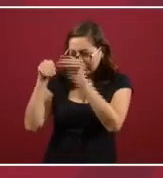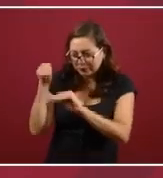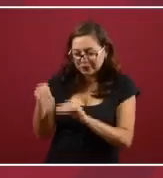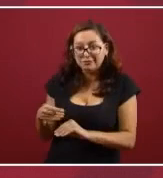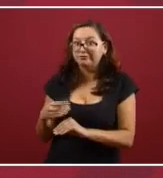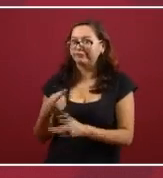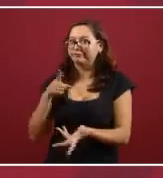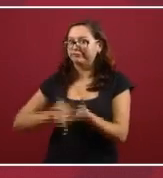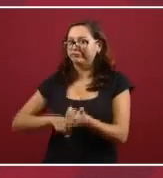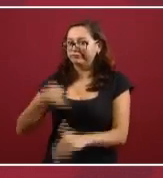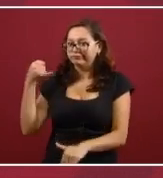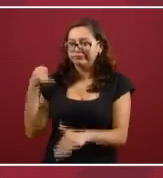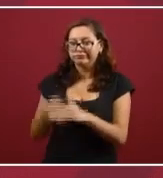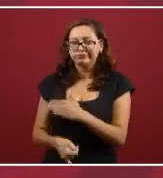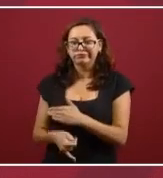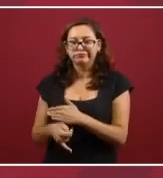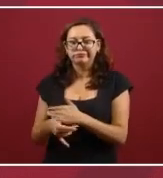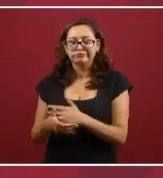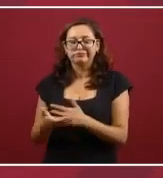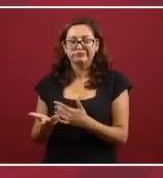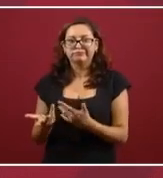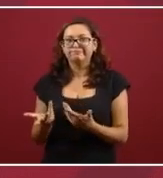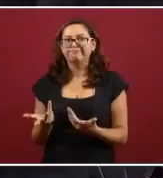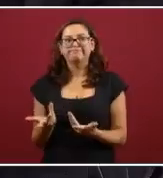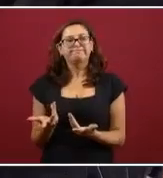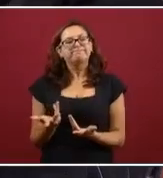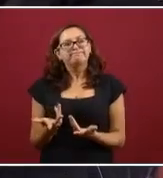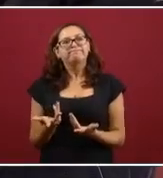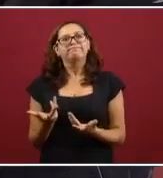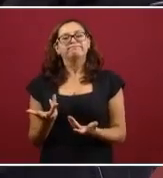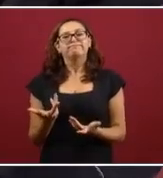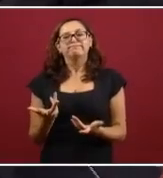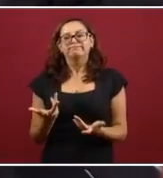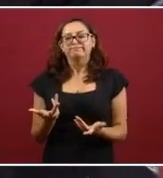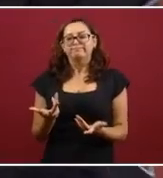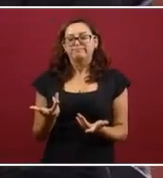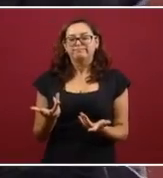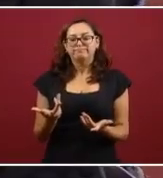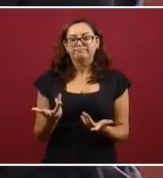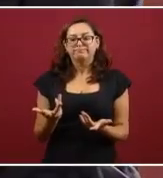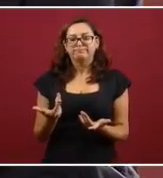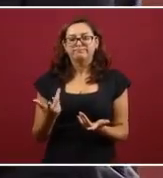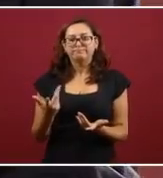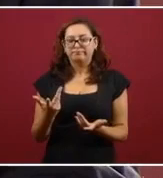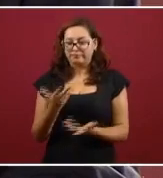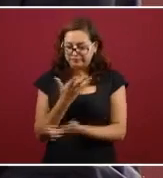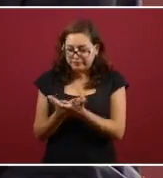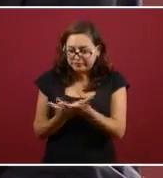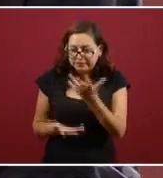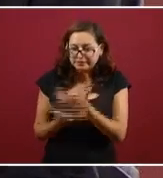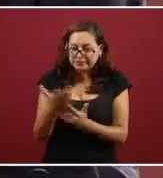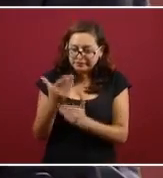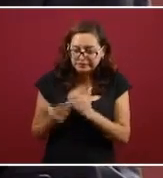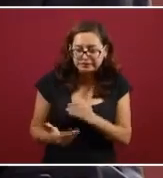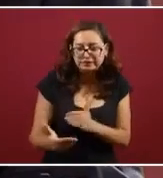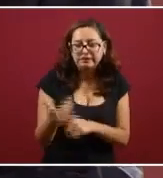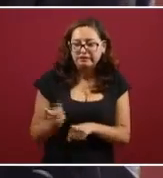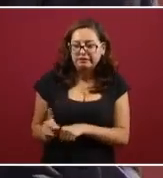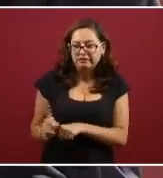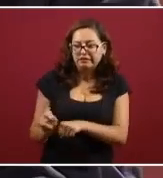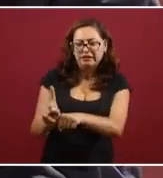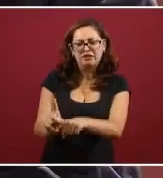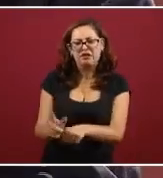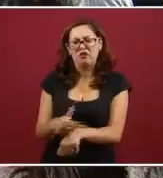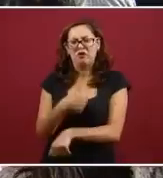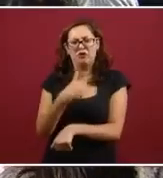es un asunto que tiene que ver con el juicio práctico. ¿Cómo voy yo